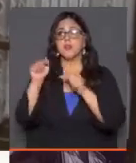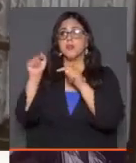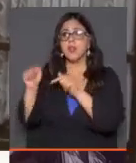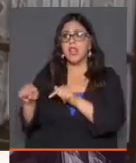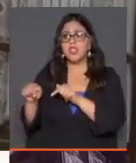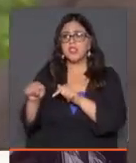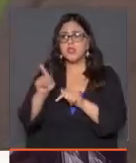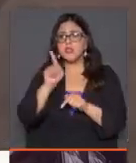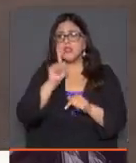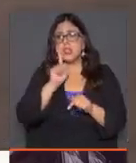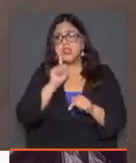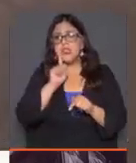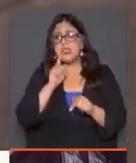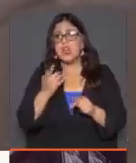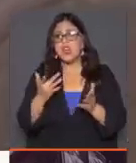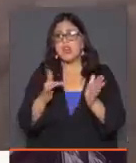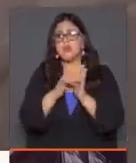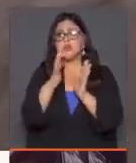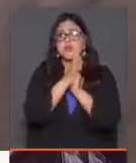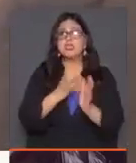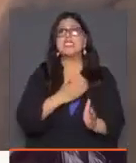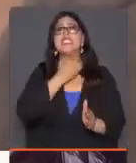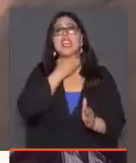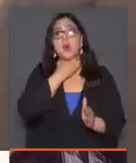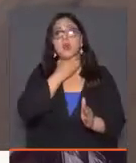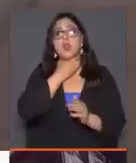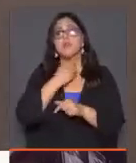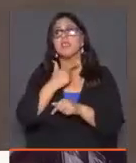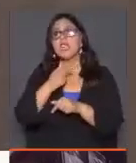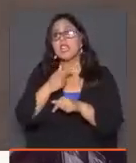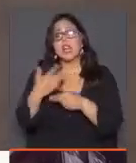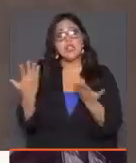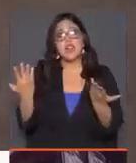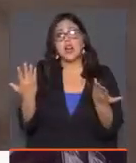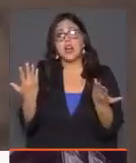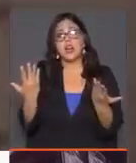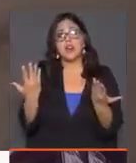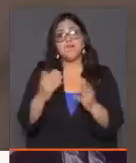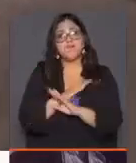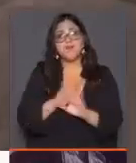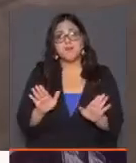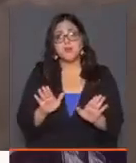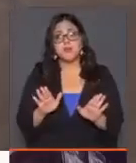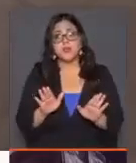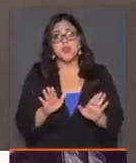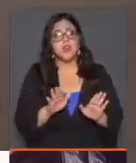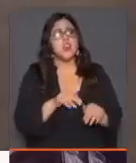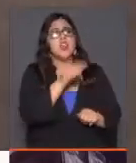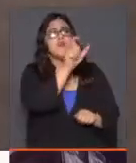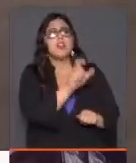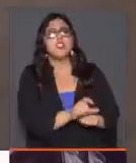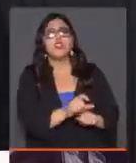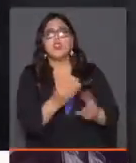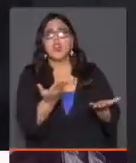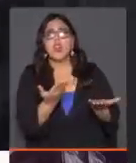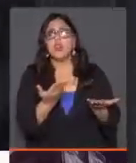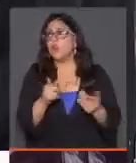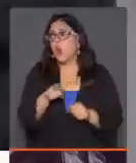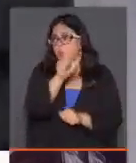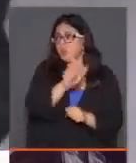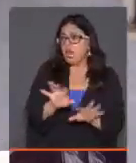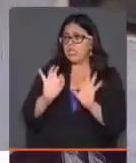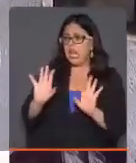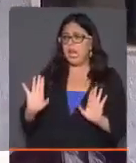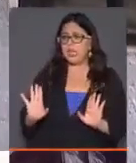deudas y porque quería salir de eso, pero... ¿Cómo le calificas tú a él como persona? No, él es excelente persona. Y